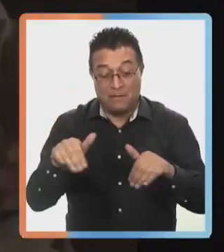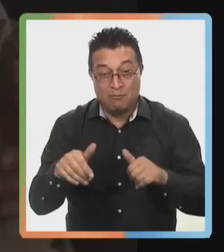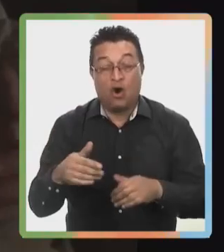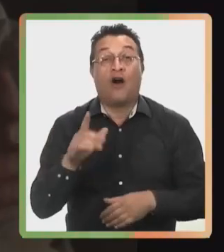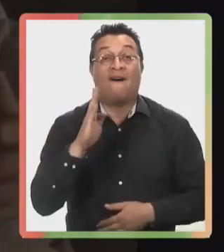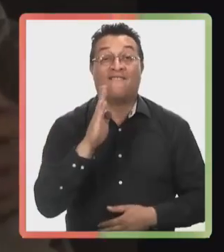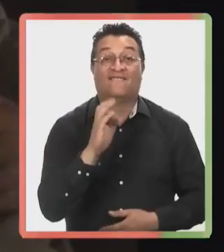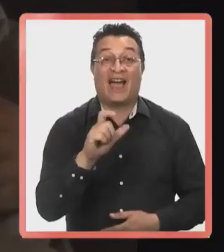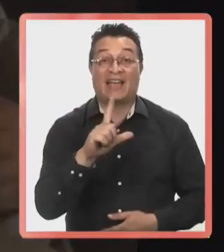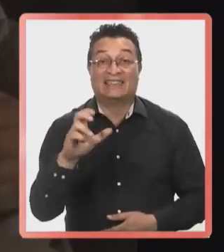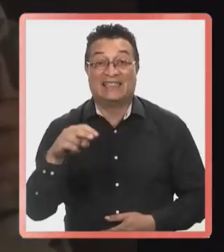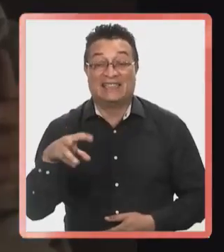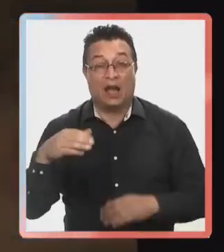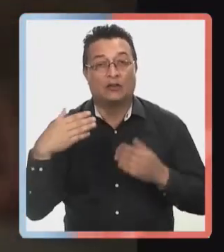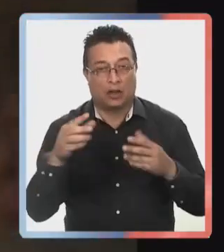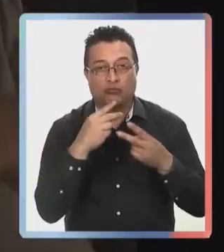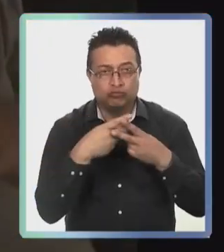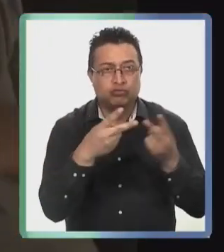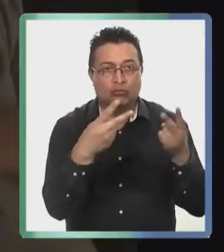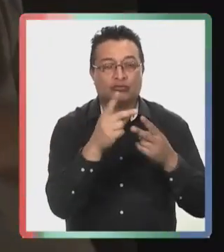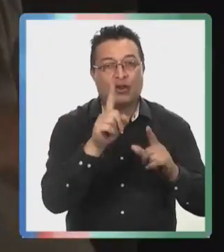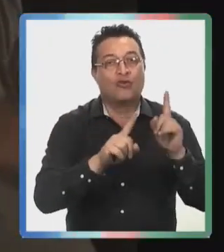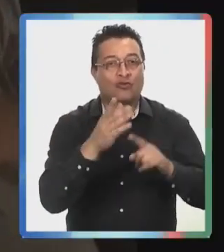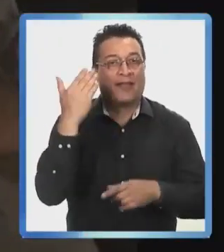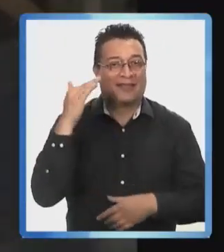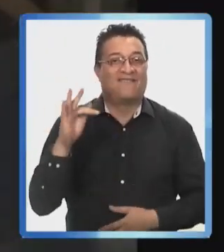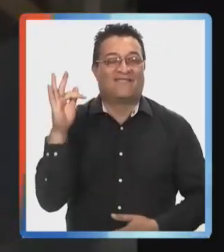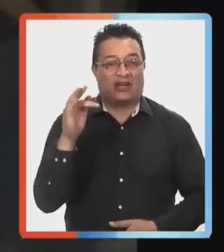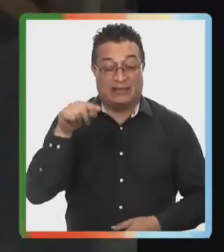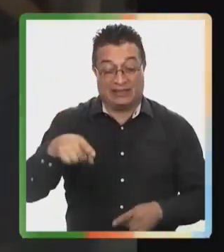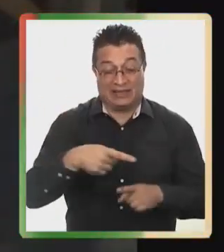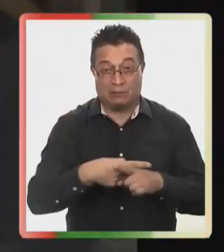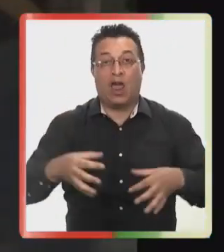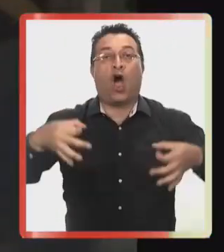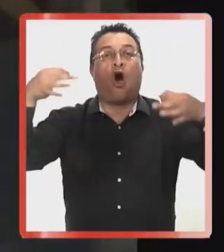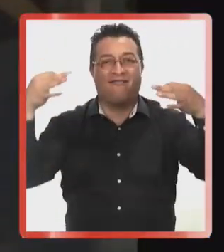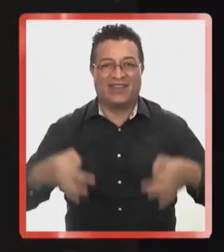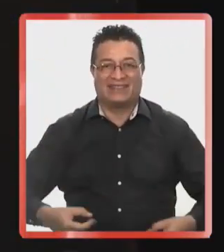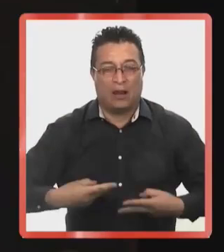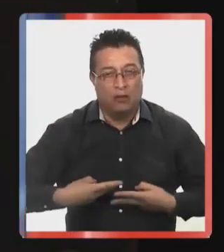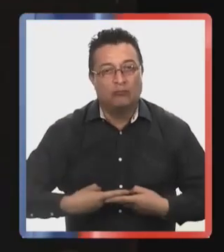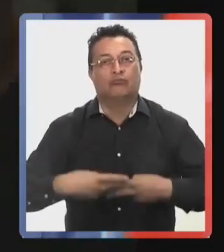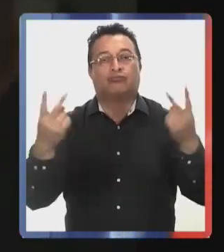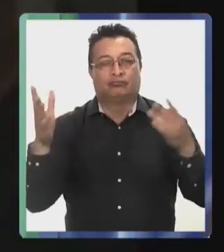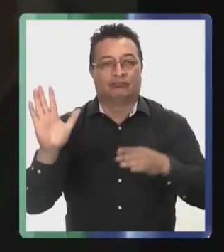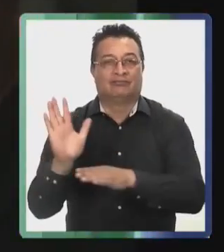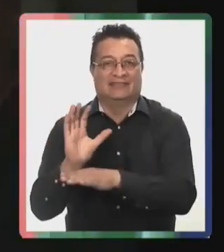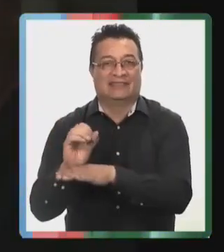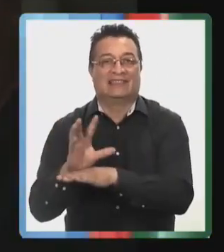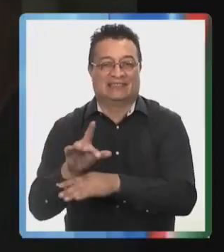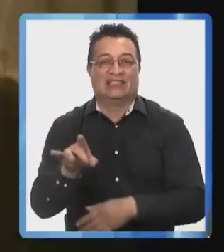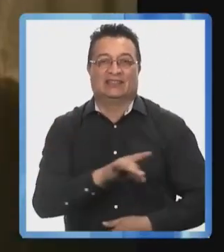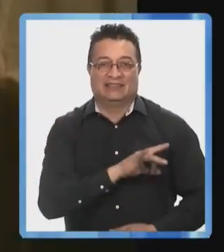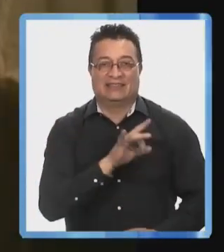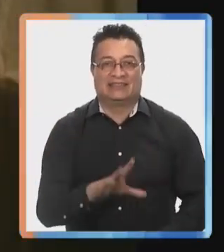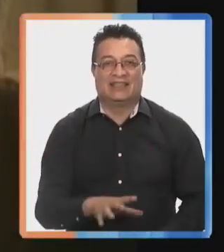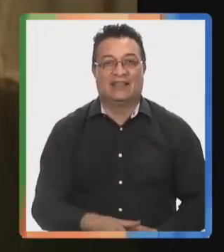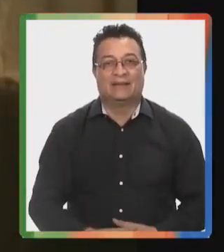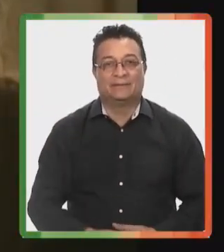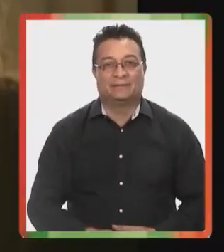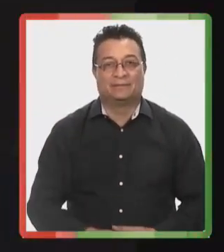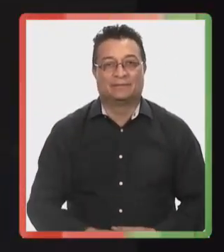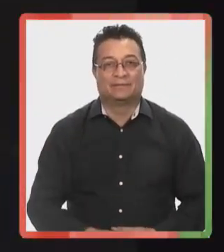había tenido preestrenos durante febrero, pero esta semana se estrena oficialmente en los cines de nuestro país.